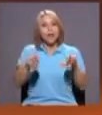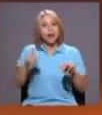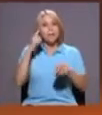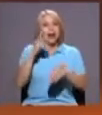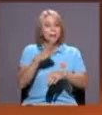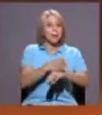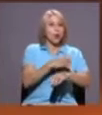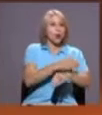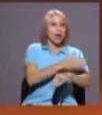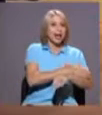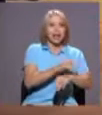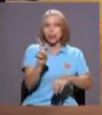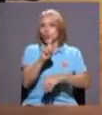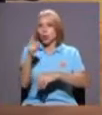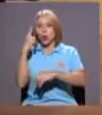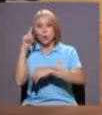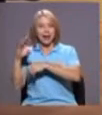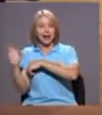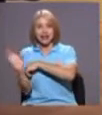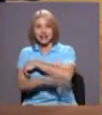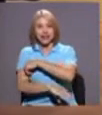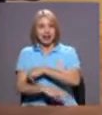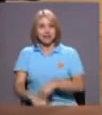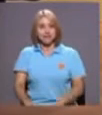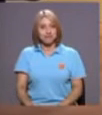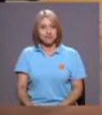no prueba para castigar.